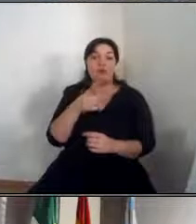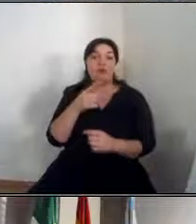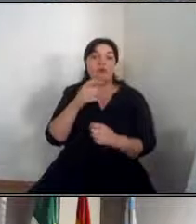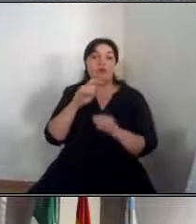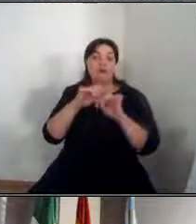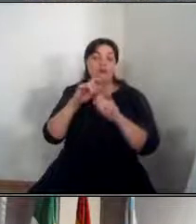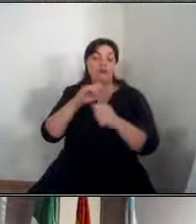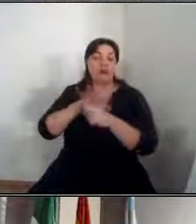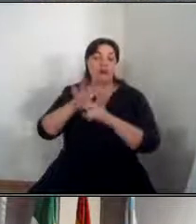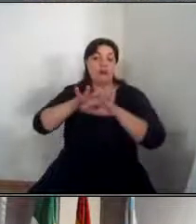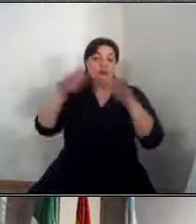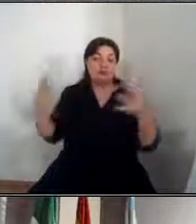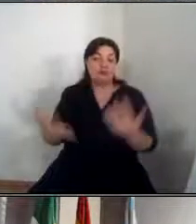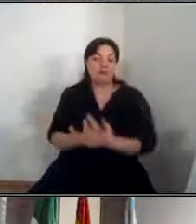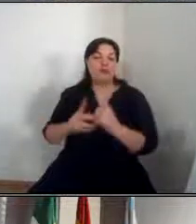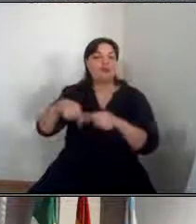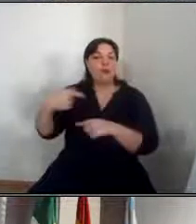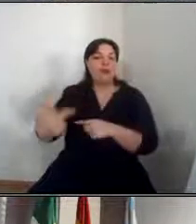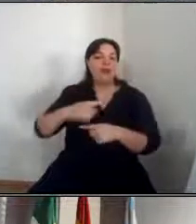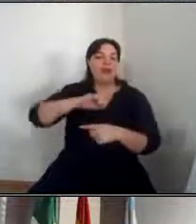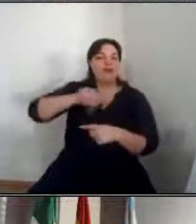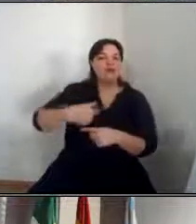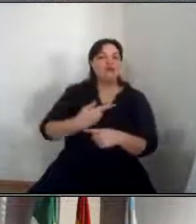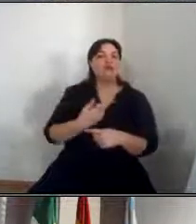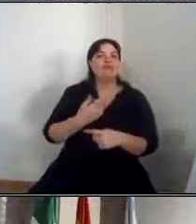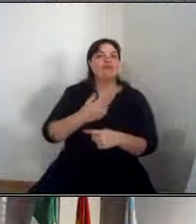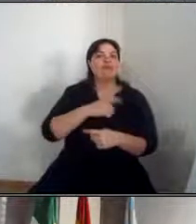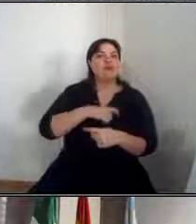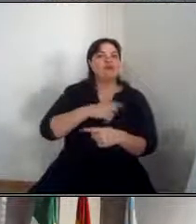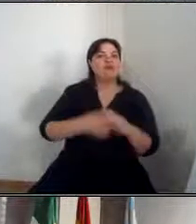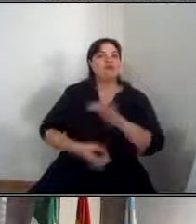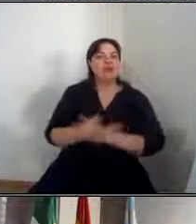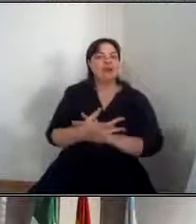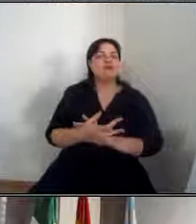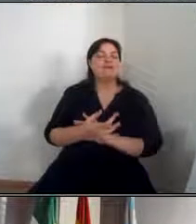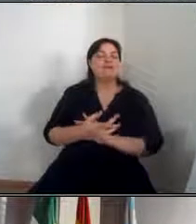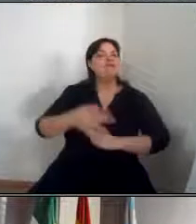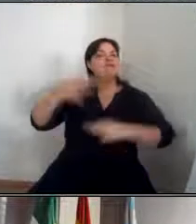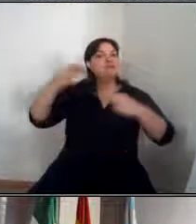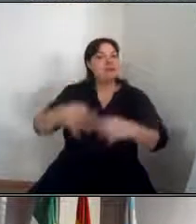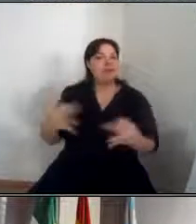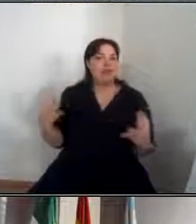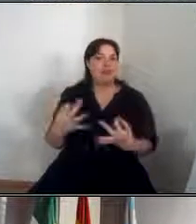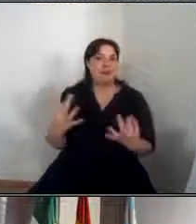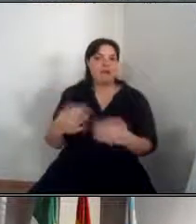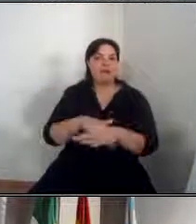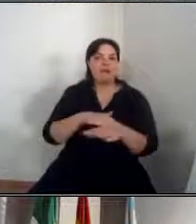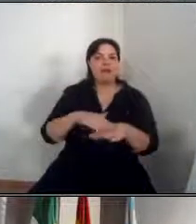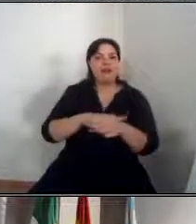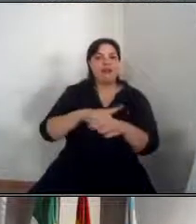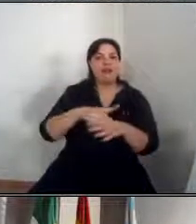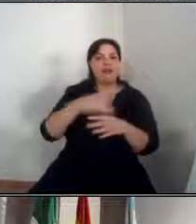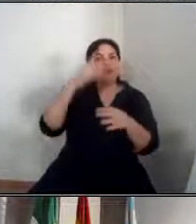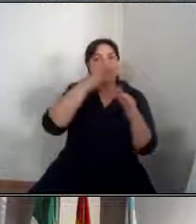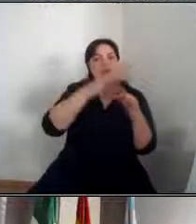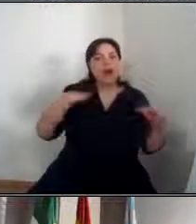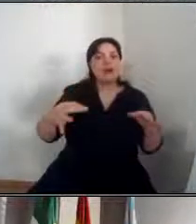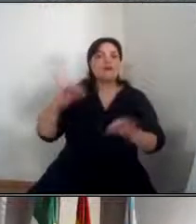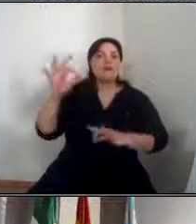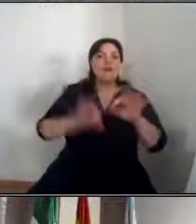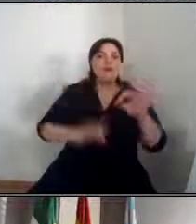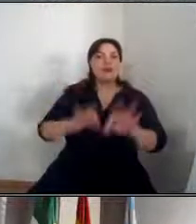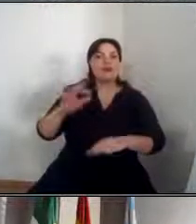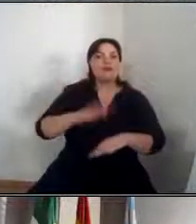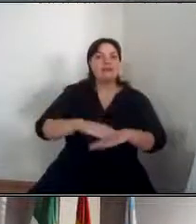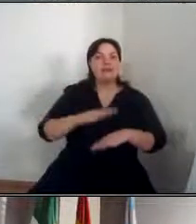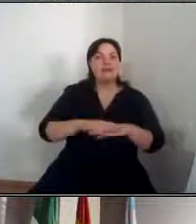del COVID-19, creo que es de justicia que las entidades locales dispongan de un porcentaje de esos